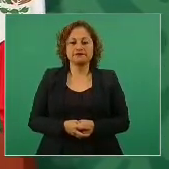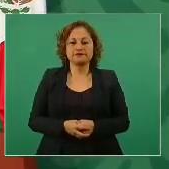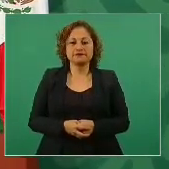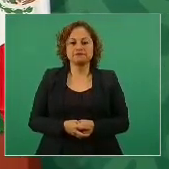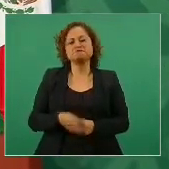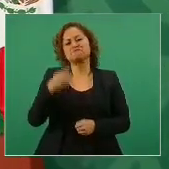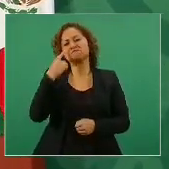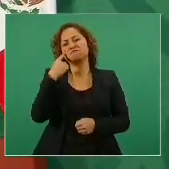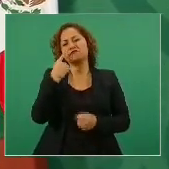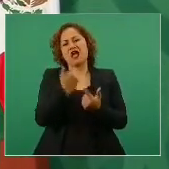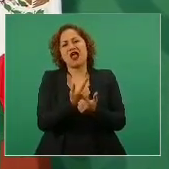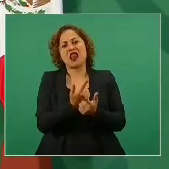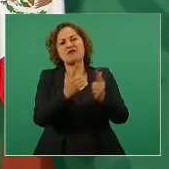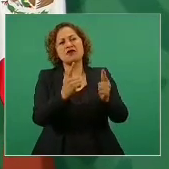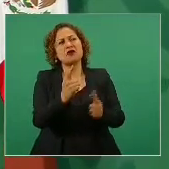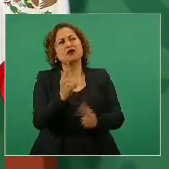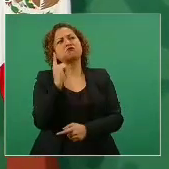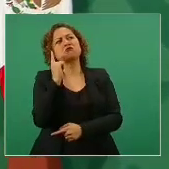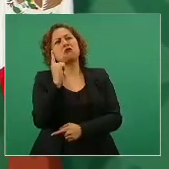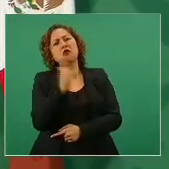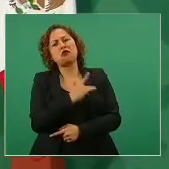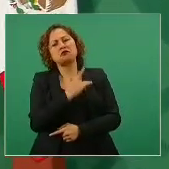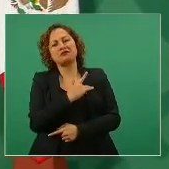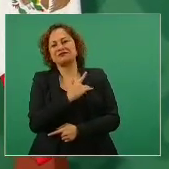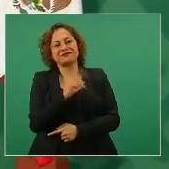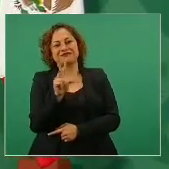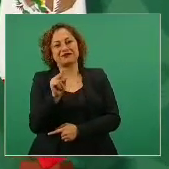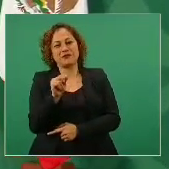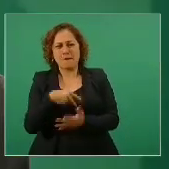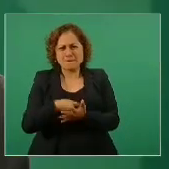La libertad no se implora, se conquista.